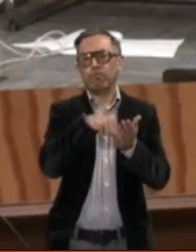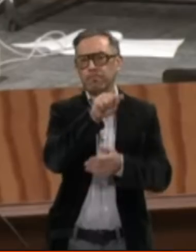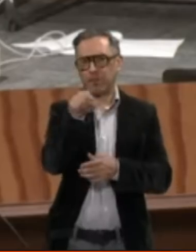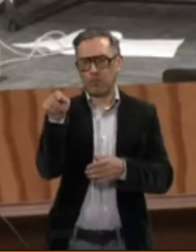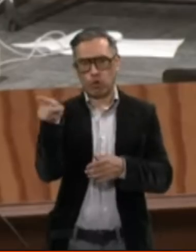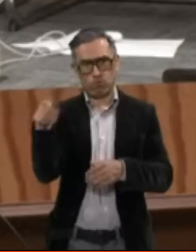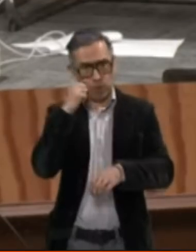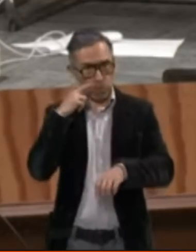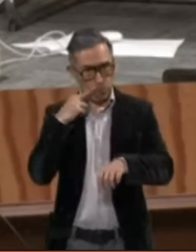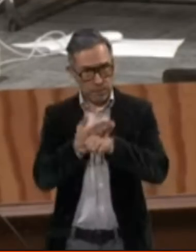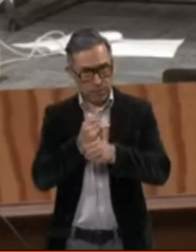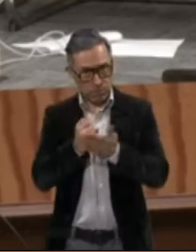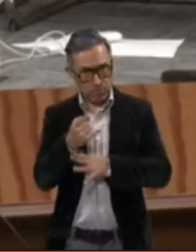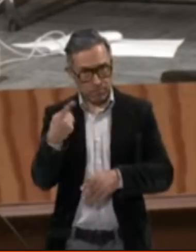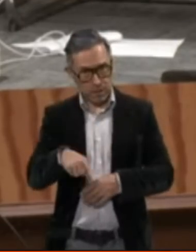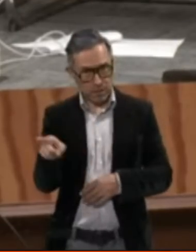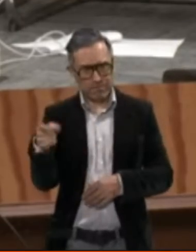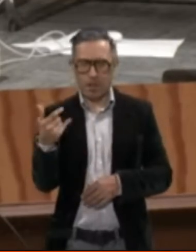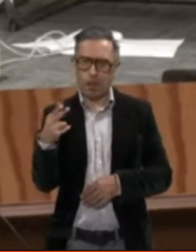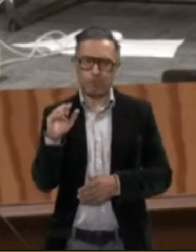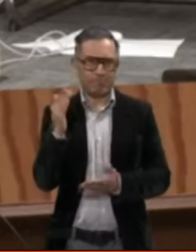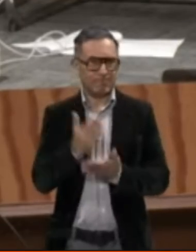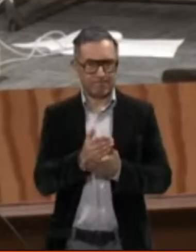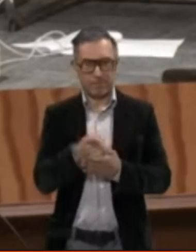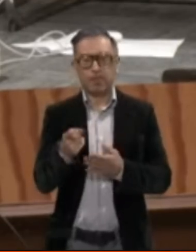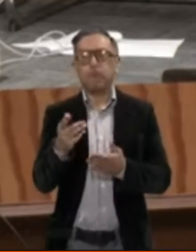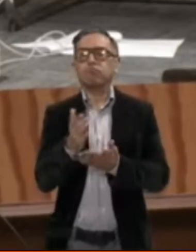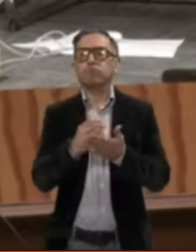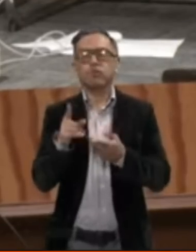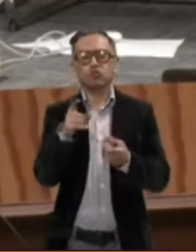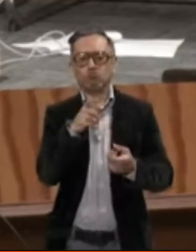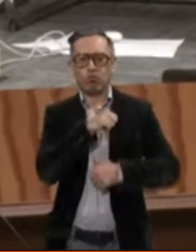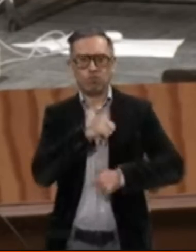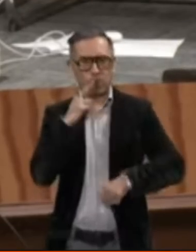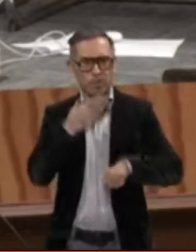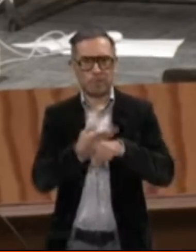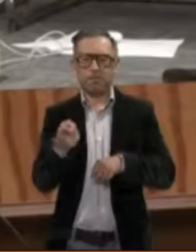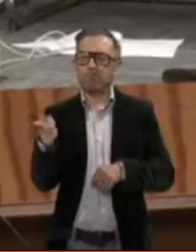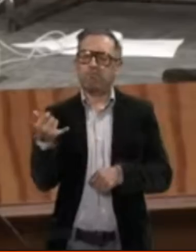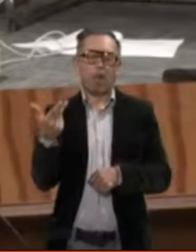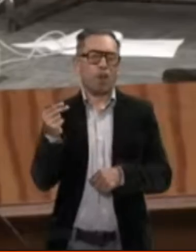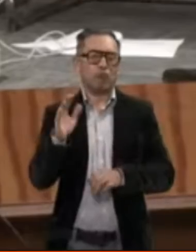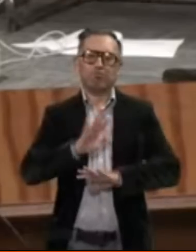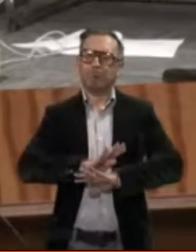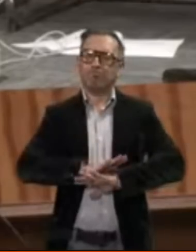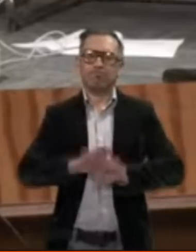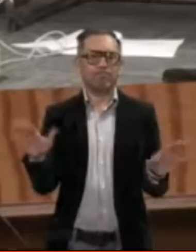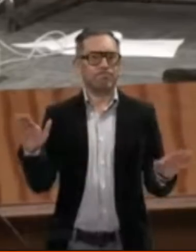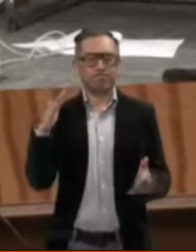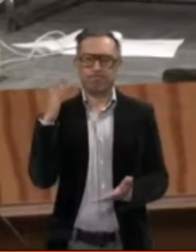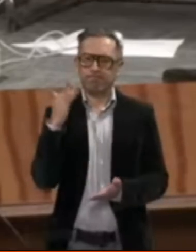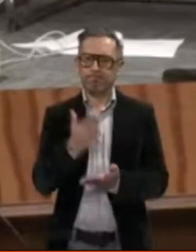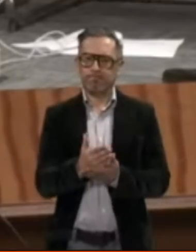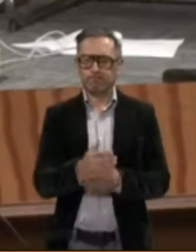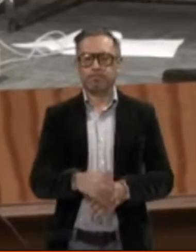los recursos de este instituto para el cumplimiento de las funciones de las áreas, ya no. Es evidente que